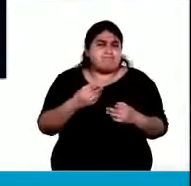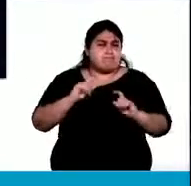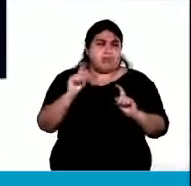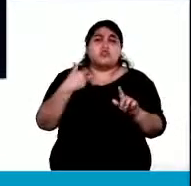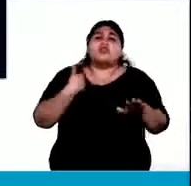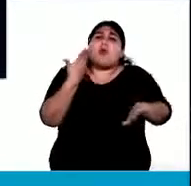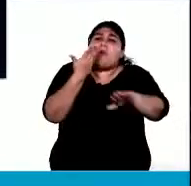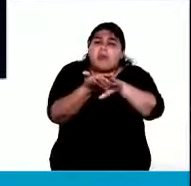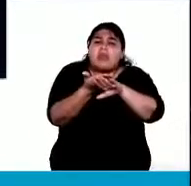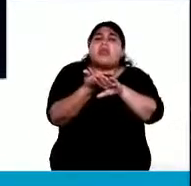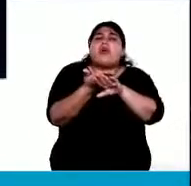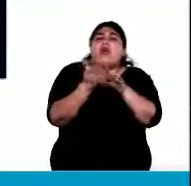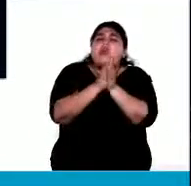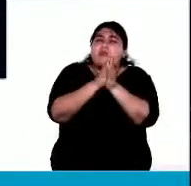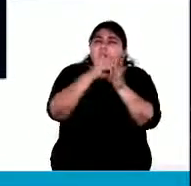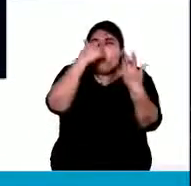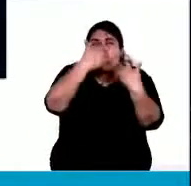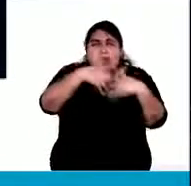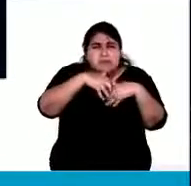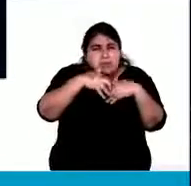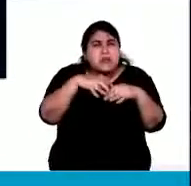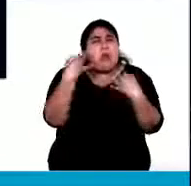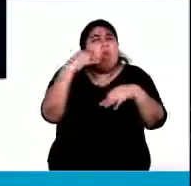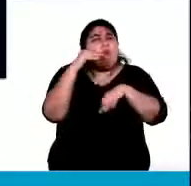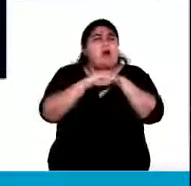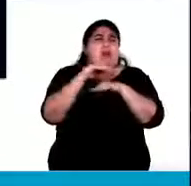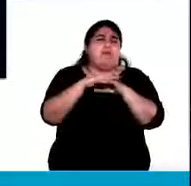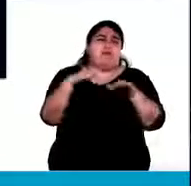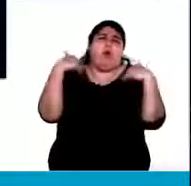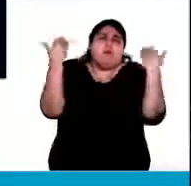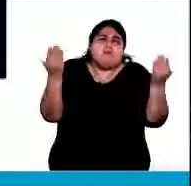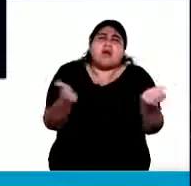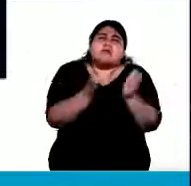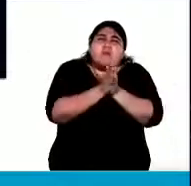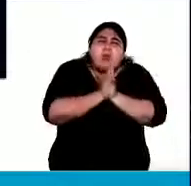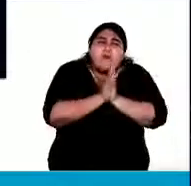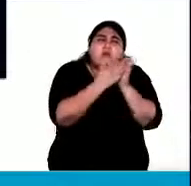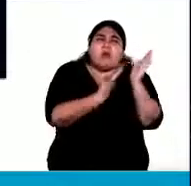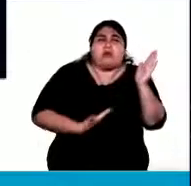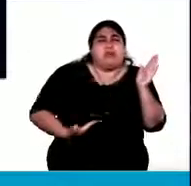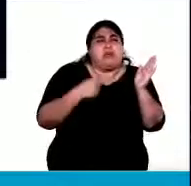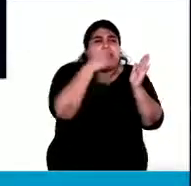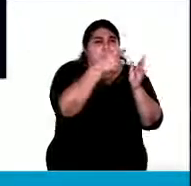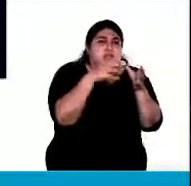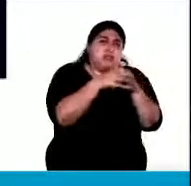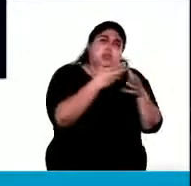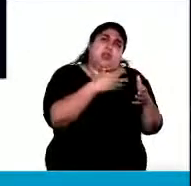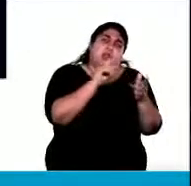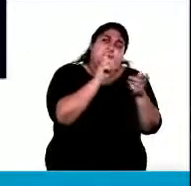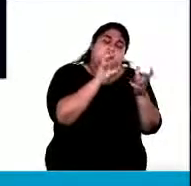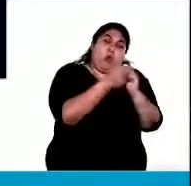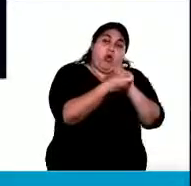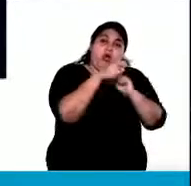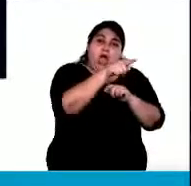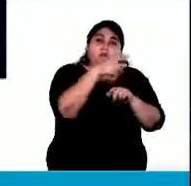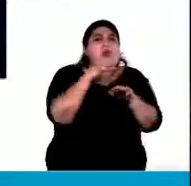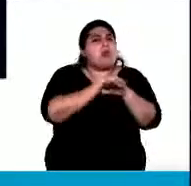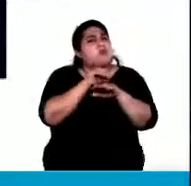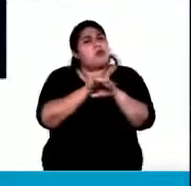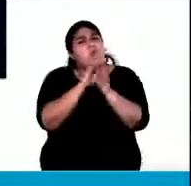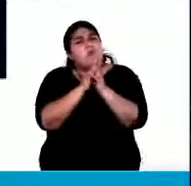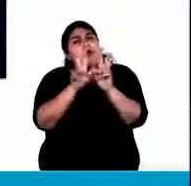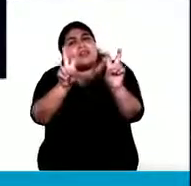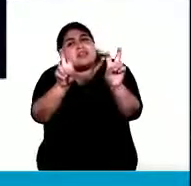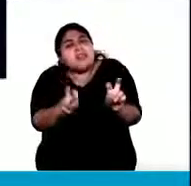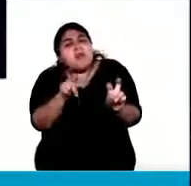pediría que reflexione o tenga mayor responsabilidad, presidente, que cuando se refieren a